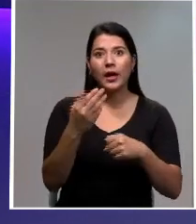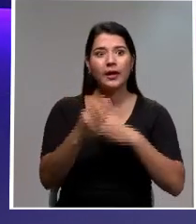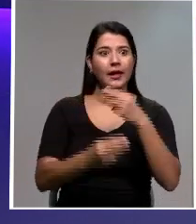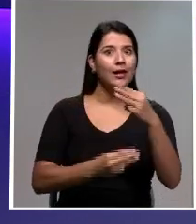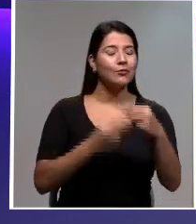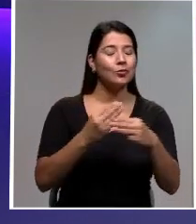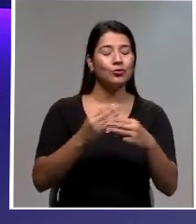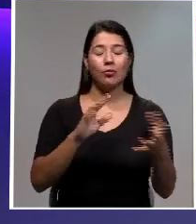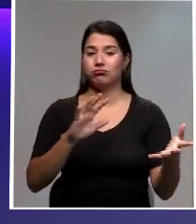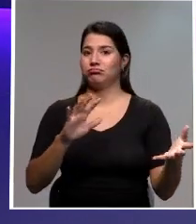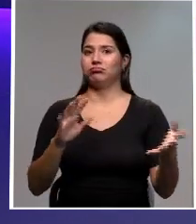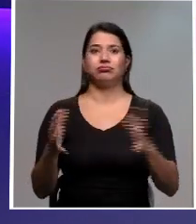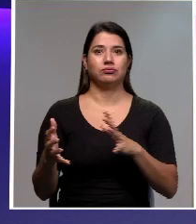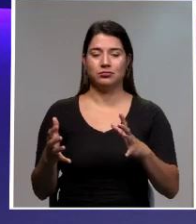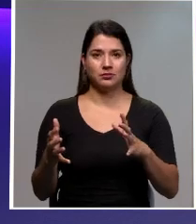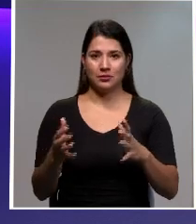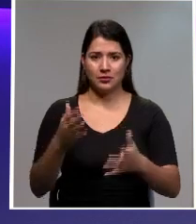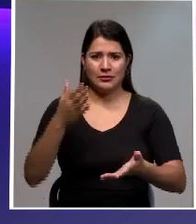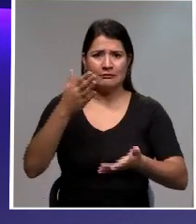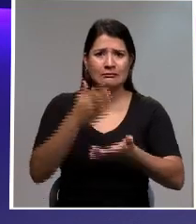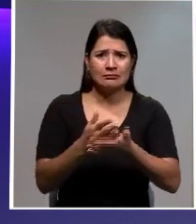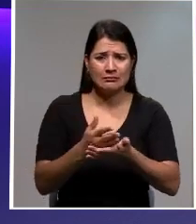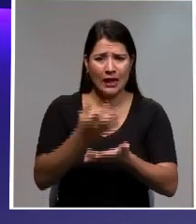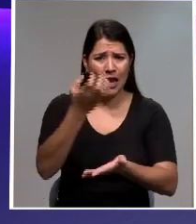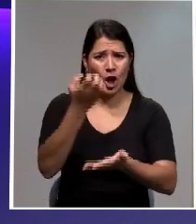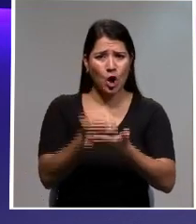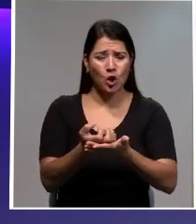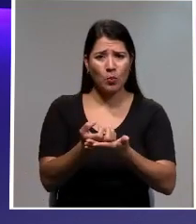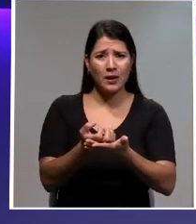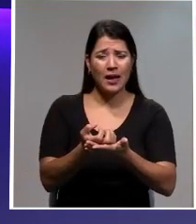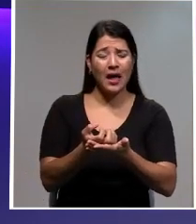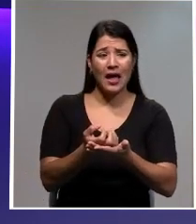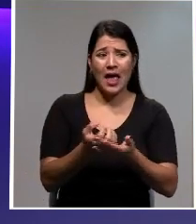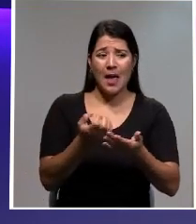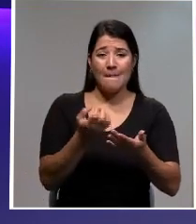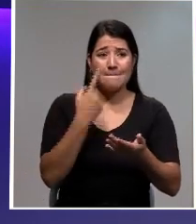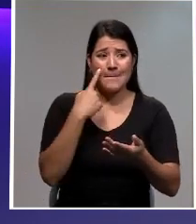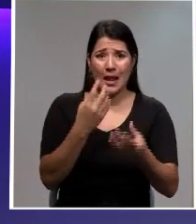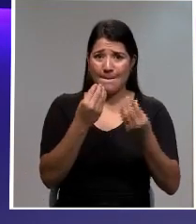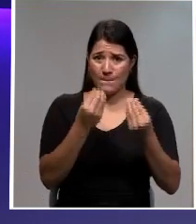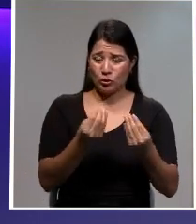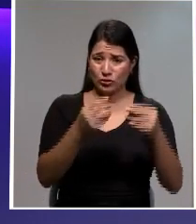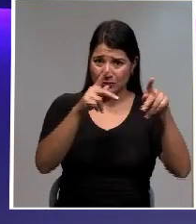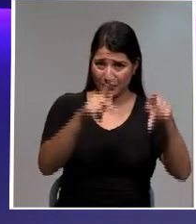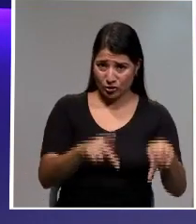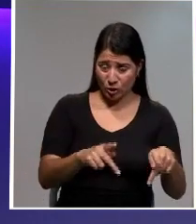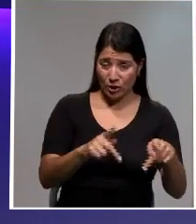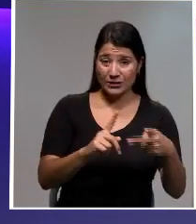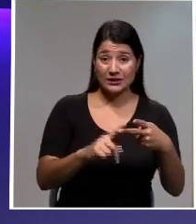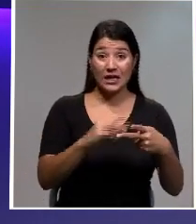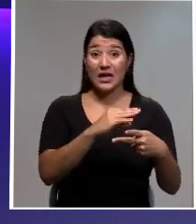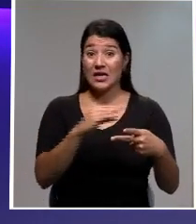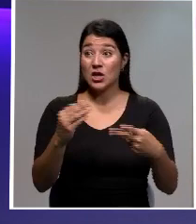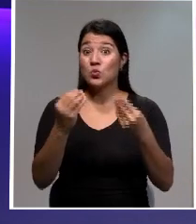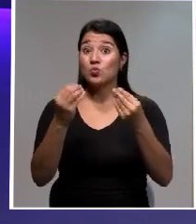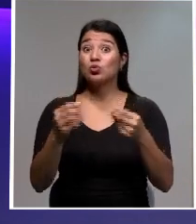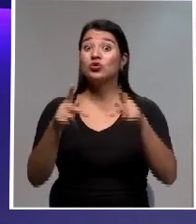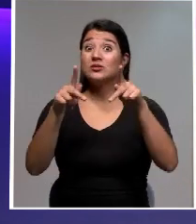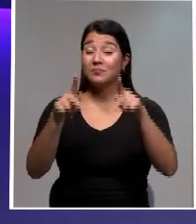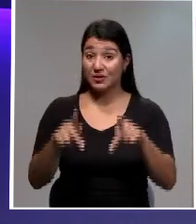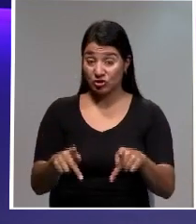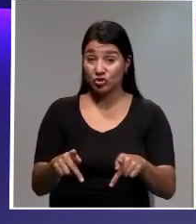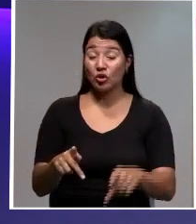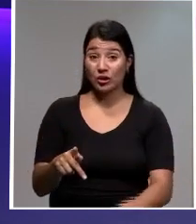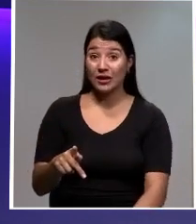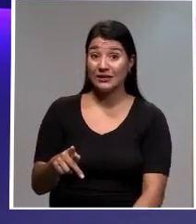rodillas, cerró la economía de miles de millones de personas y llevó a la muerte por asfixia ya